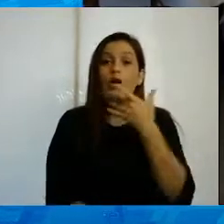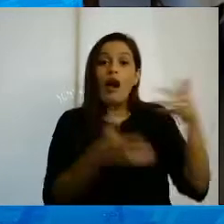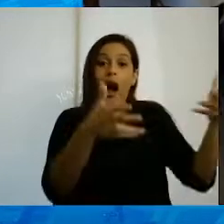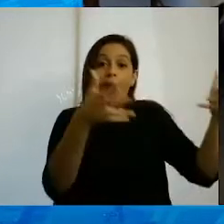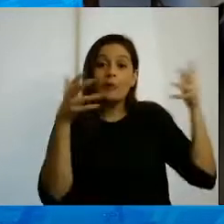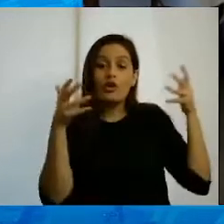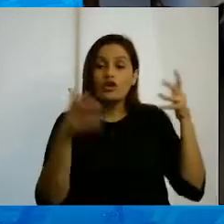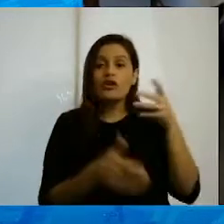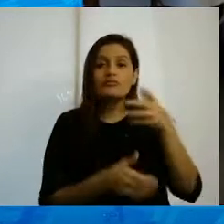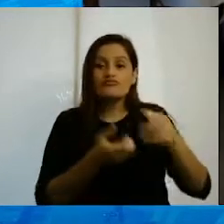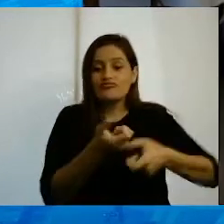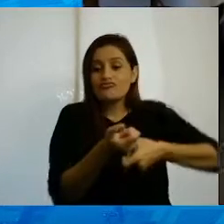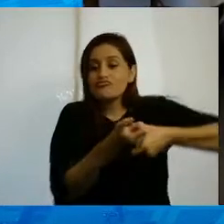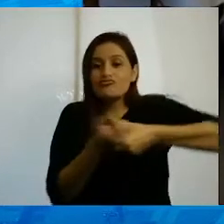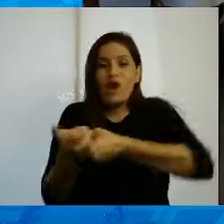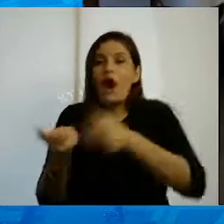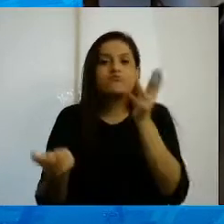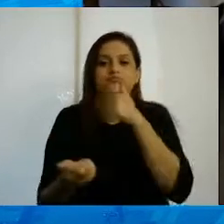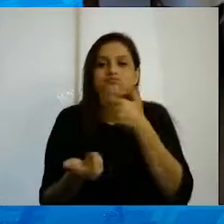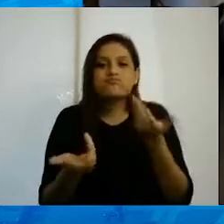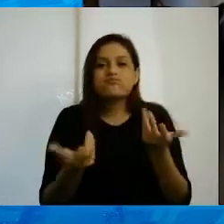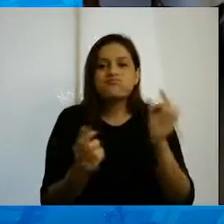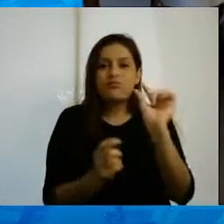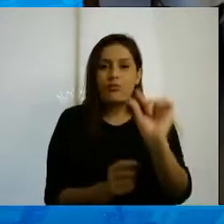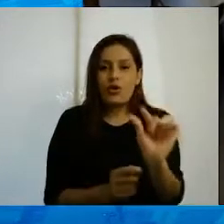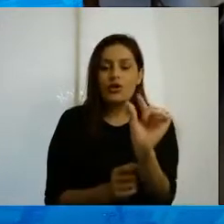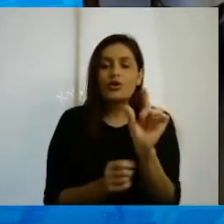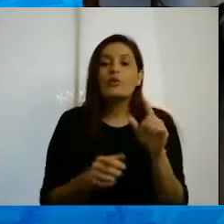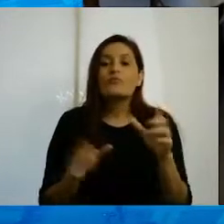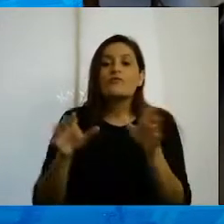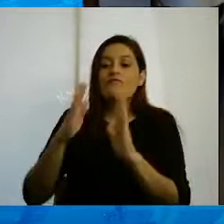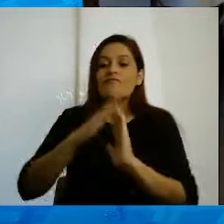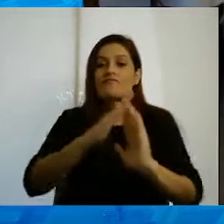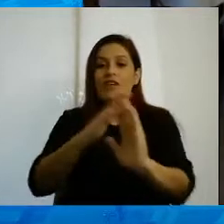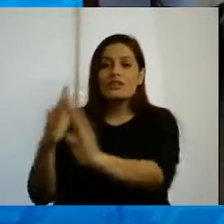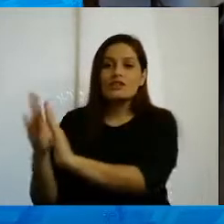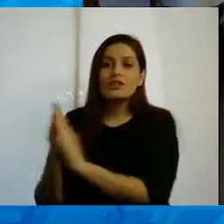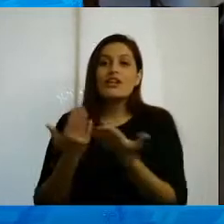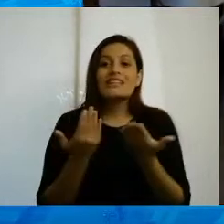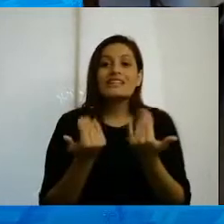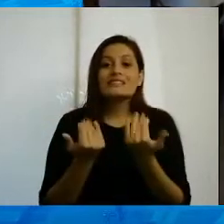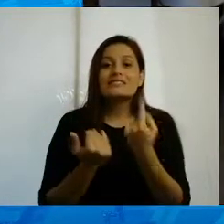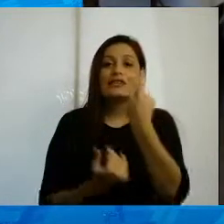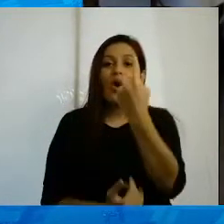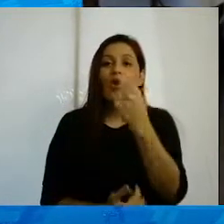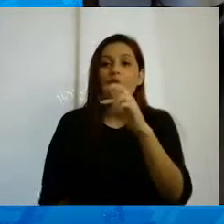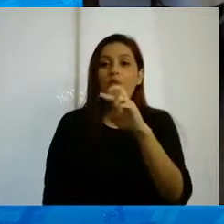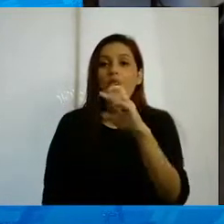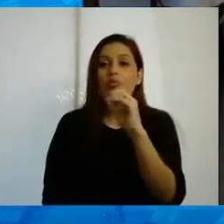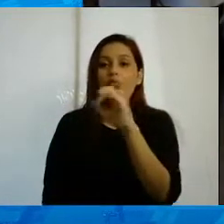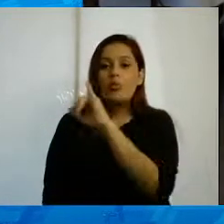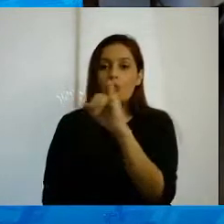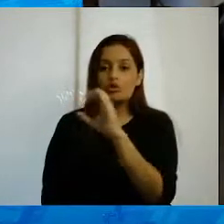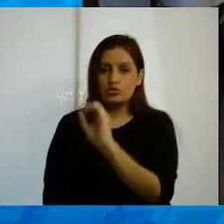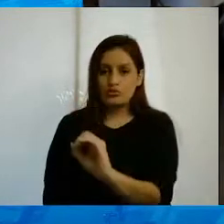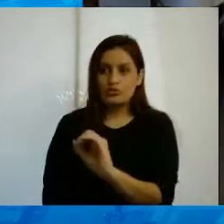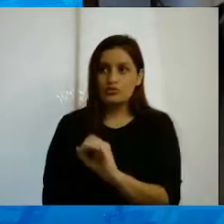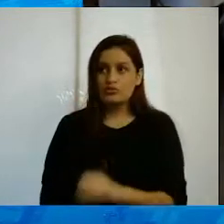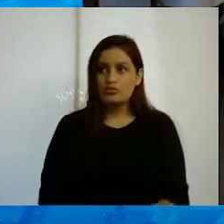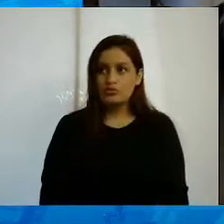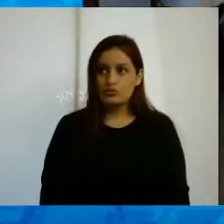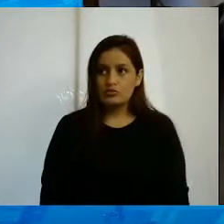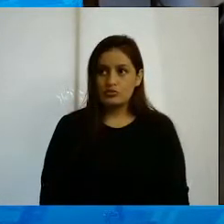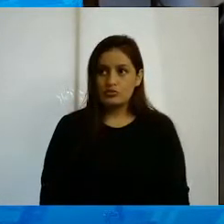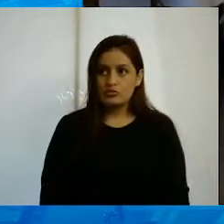son una solución eficiente hoy. Por ello, la Junta de Vecinos requiere un pozo y vecinos profundizar. Eso, alcaldesa. Muchas gracias.